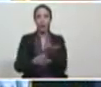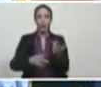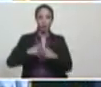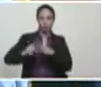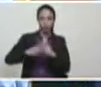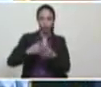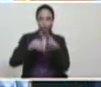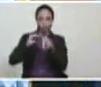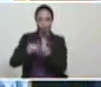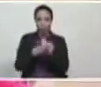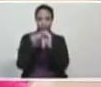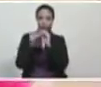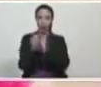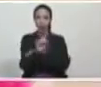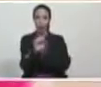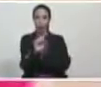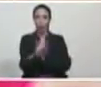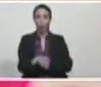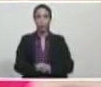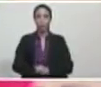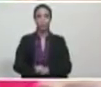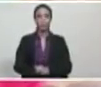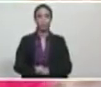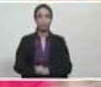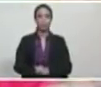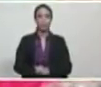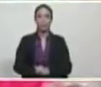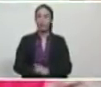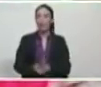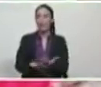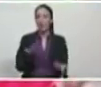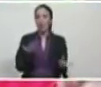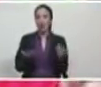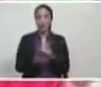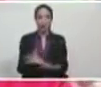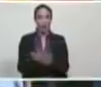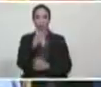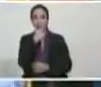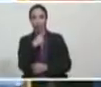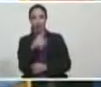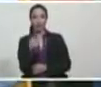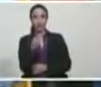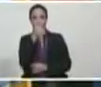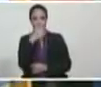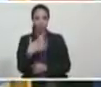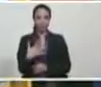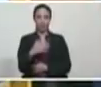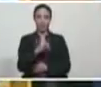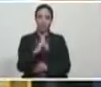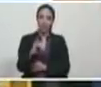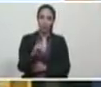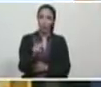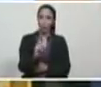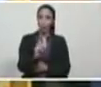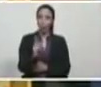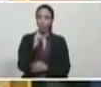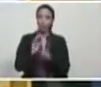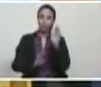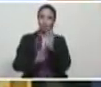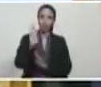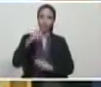autopartes. No estamos hablando, como dice el amigo mío, de concha de ajo. Estamos hablando de capacidad